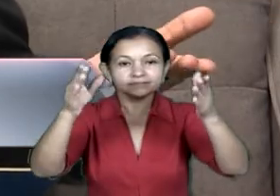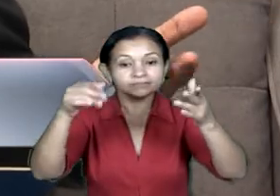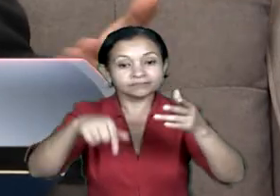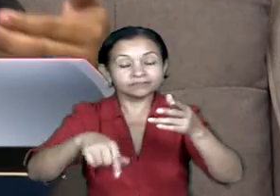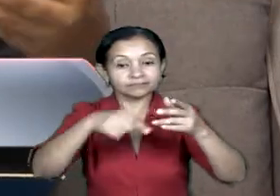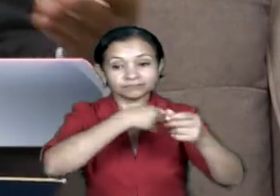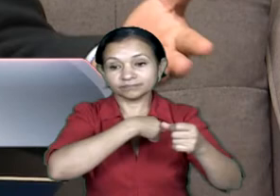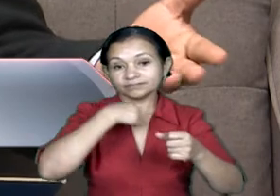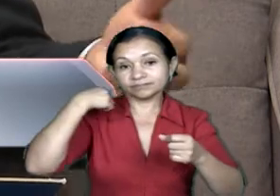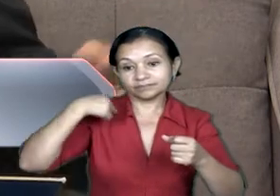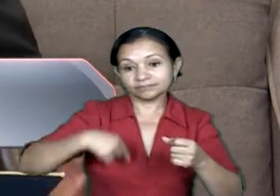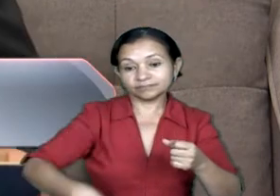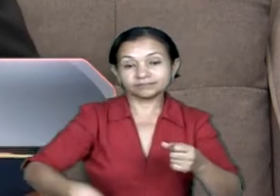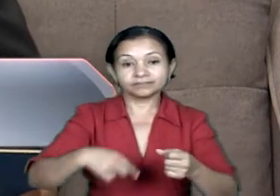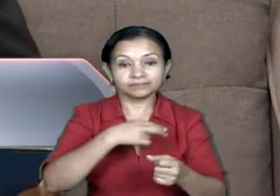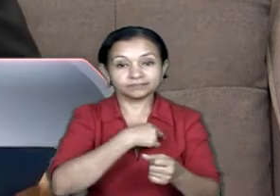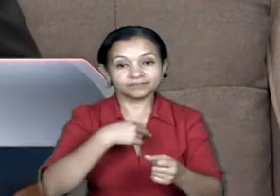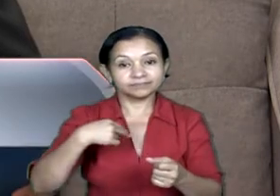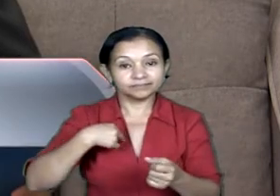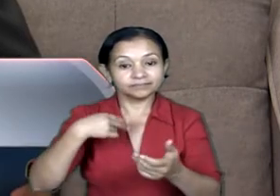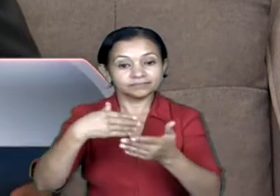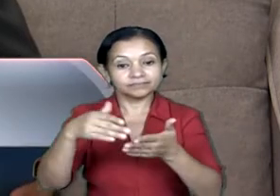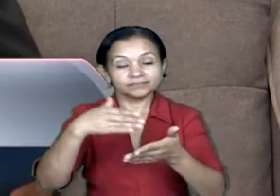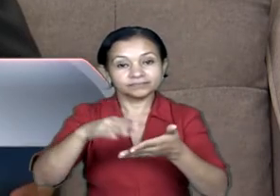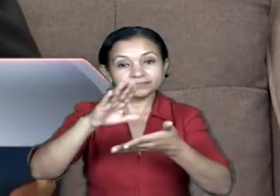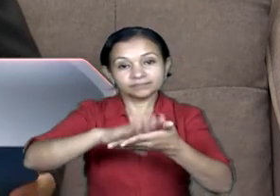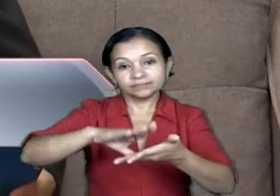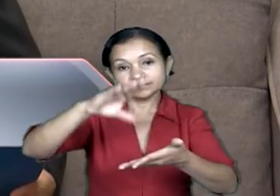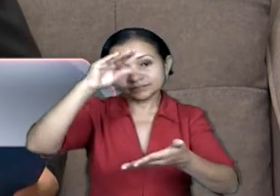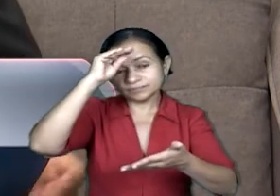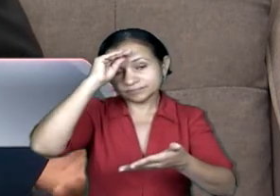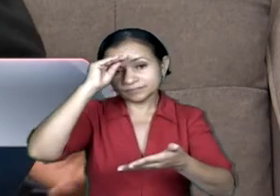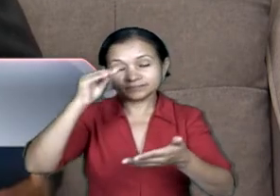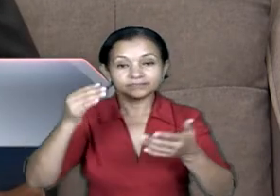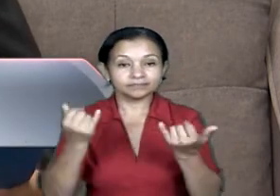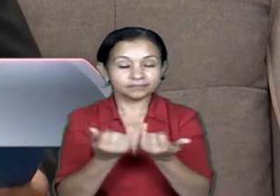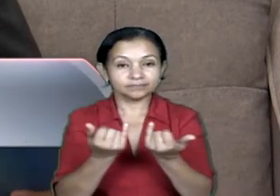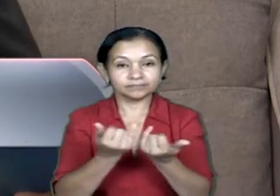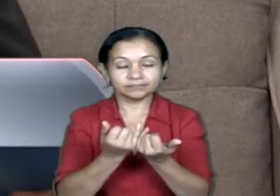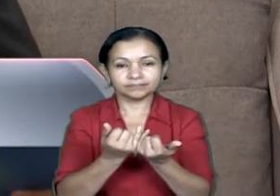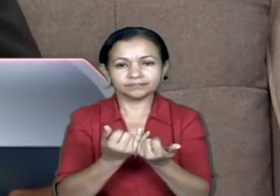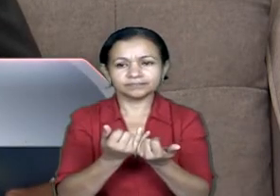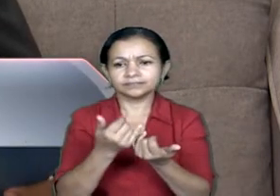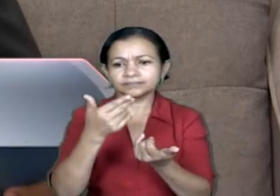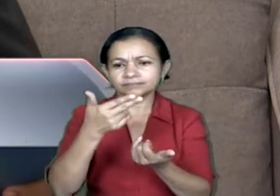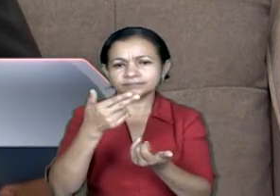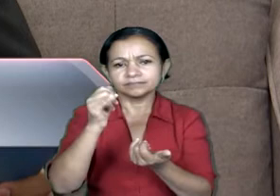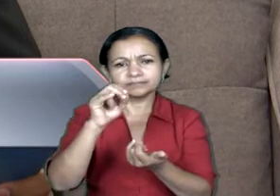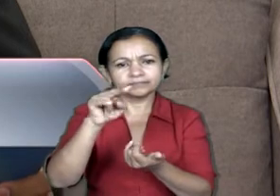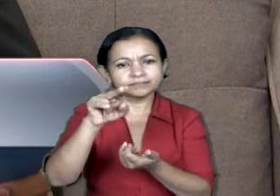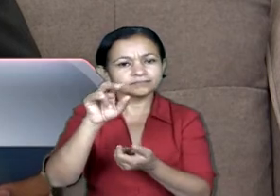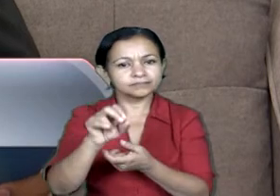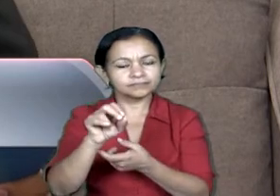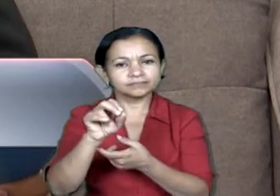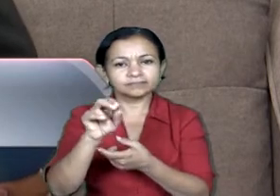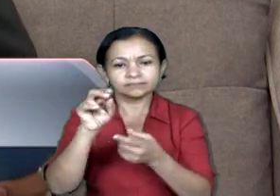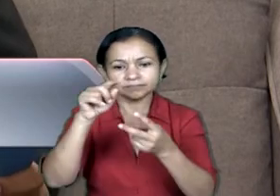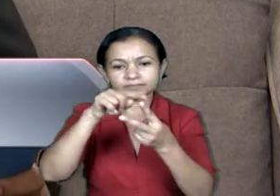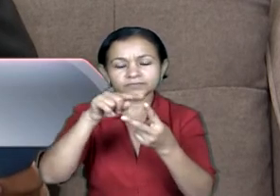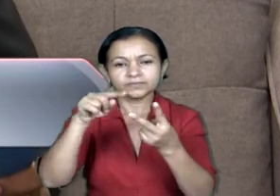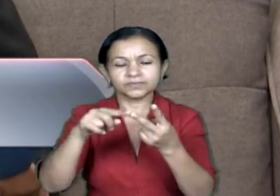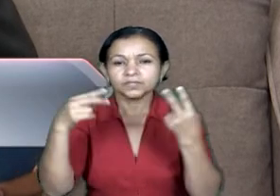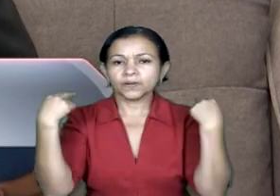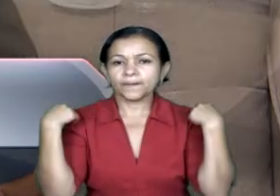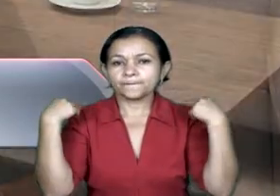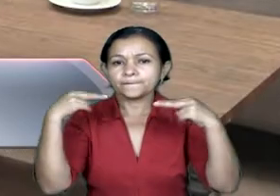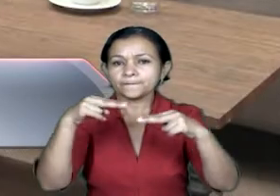se realiza, se facilita el aprendizaje del chino mandarín. Claro, sí tenemos 2 profesoras